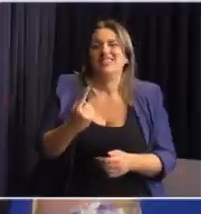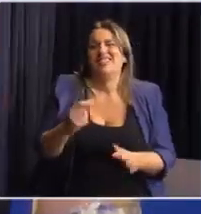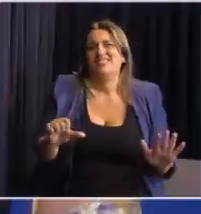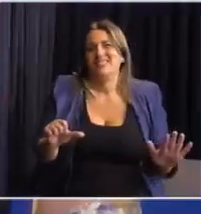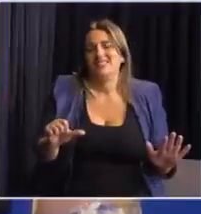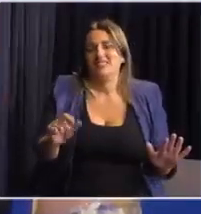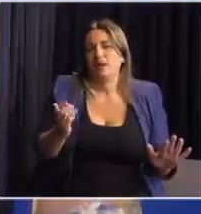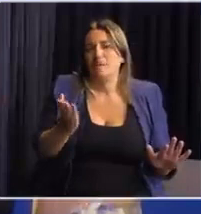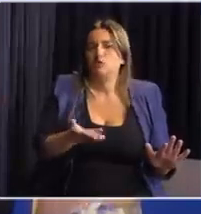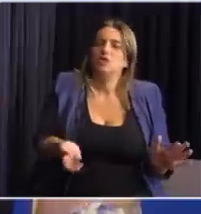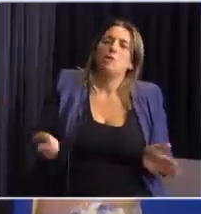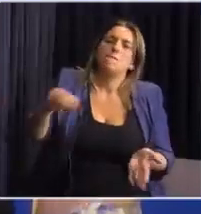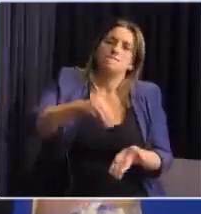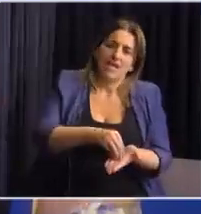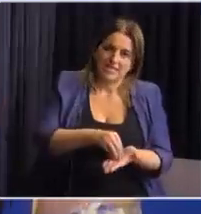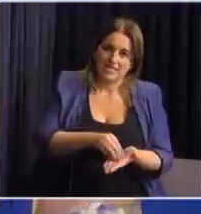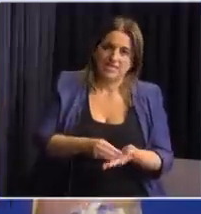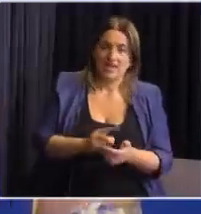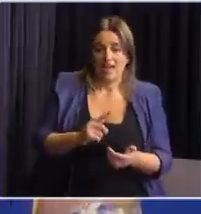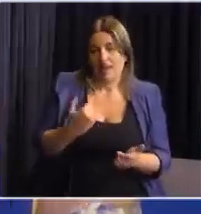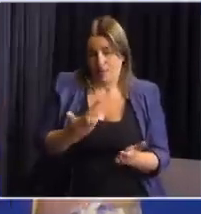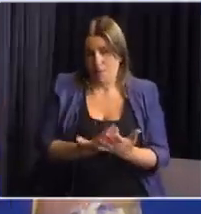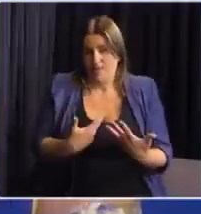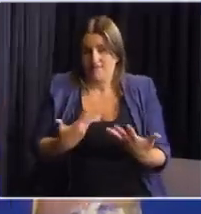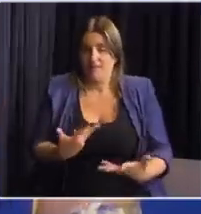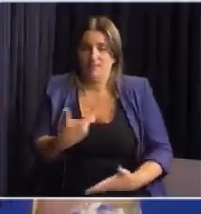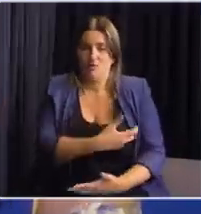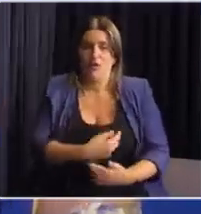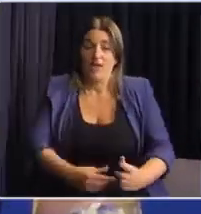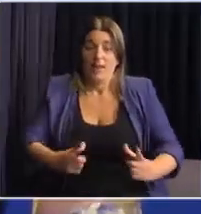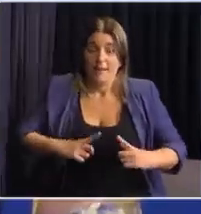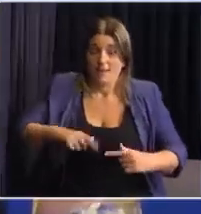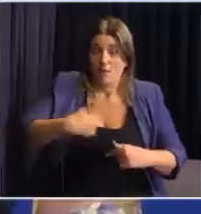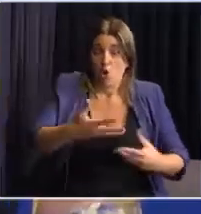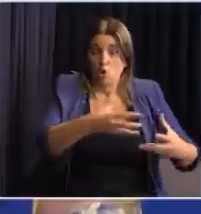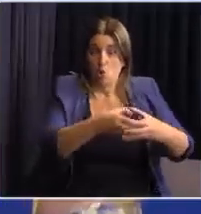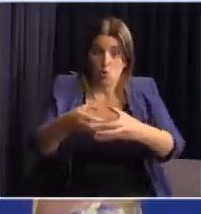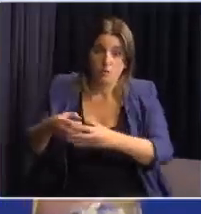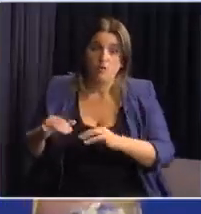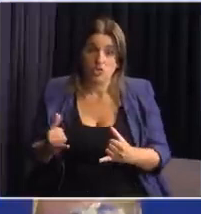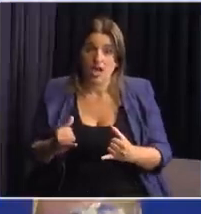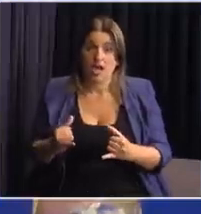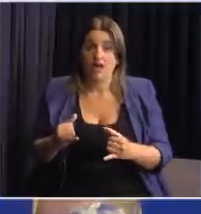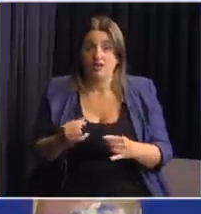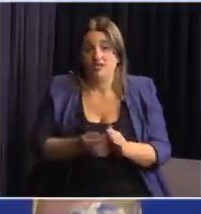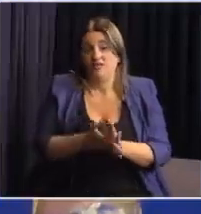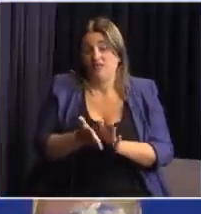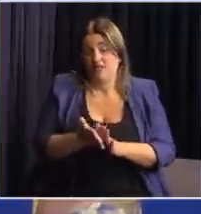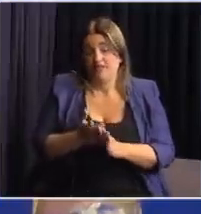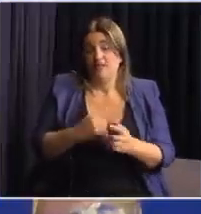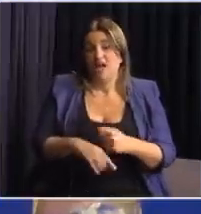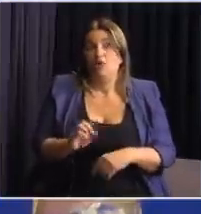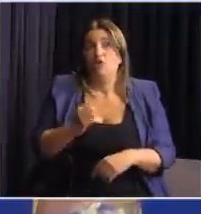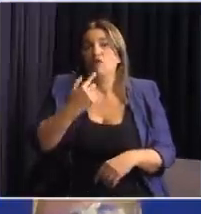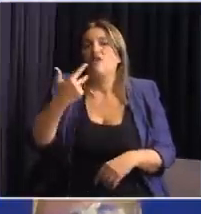un 16% más de personas a la propuesta. Y esperamos que los otros grupos etarios, cuando ya estén recibiendo